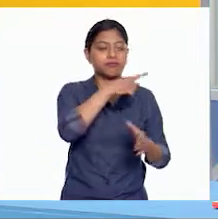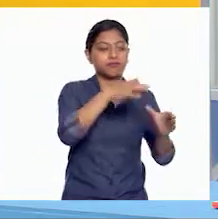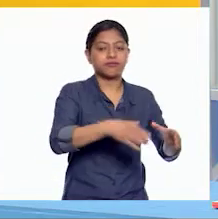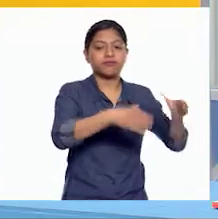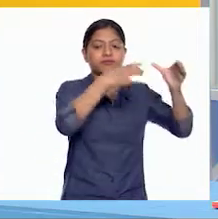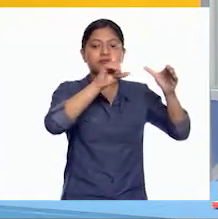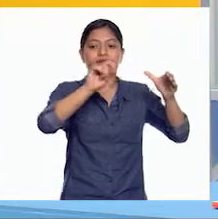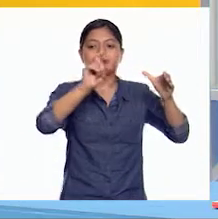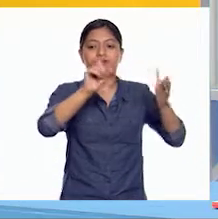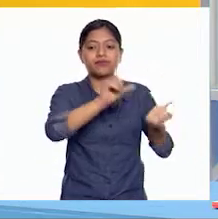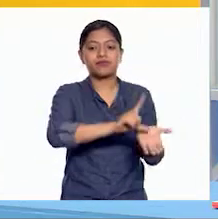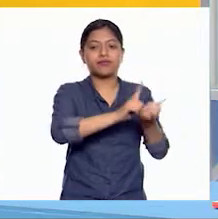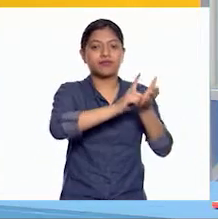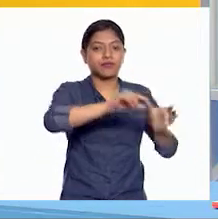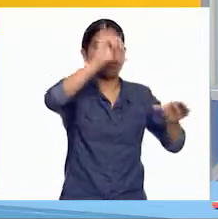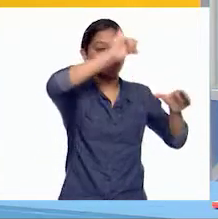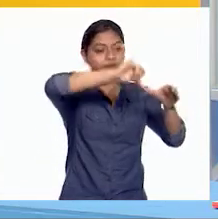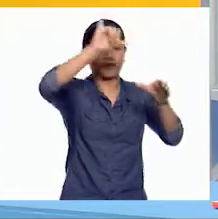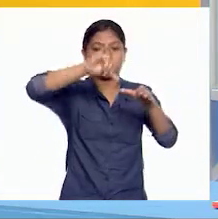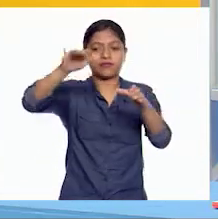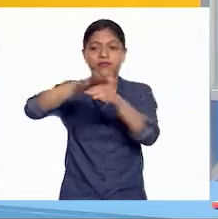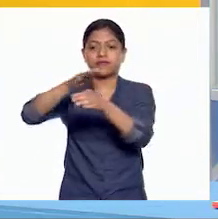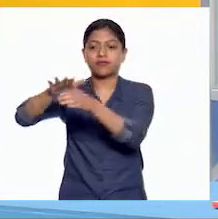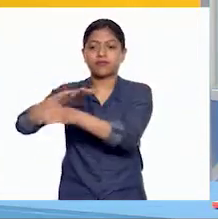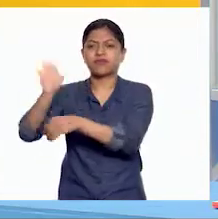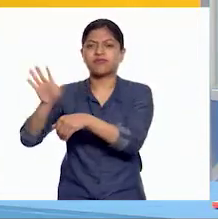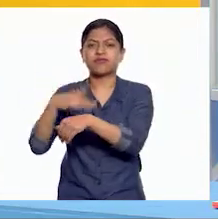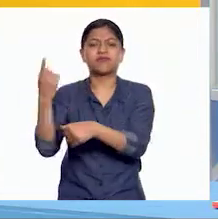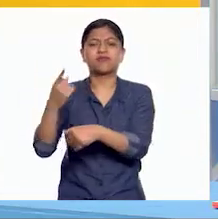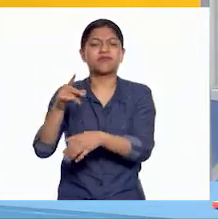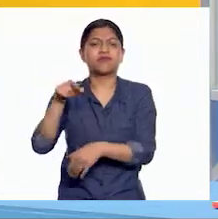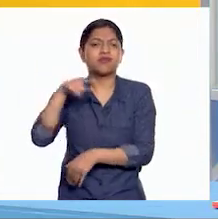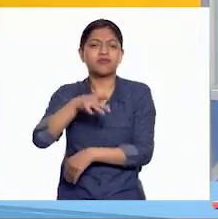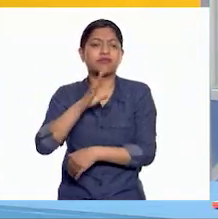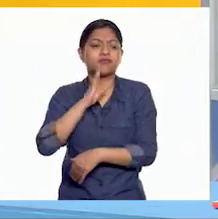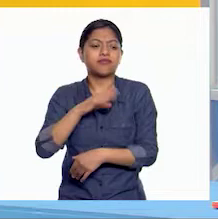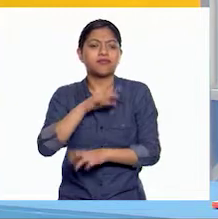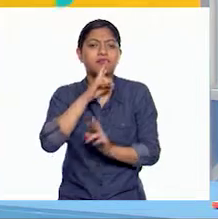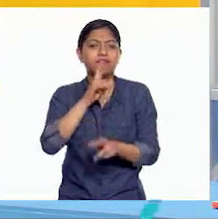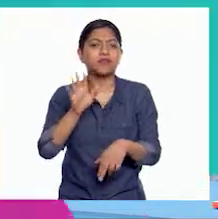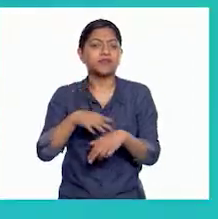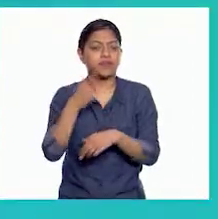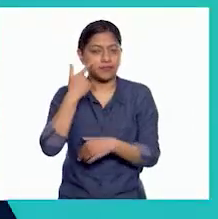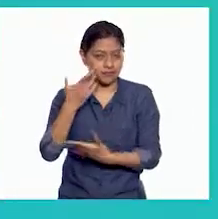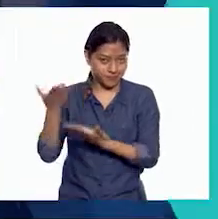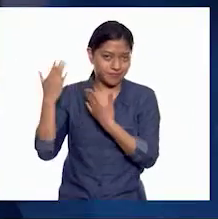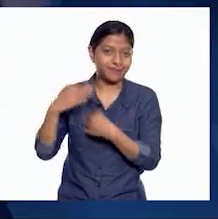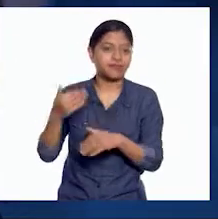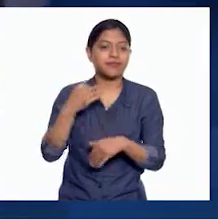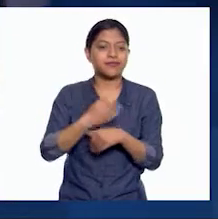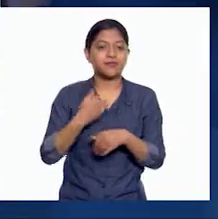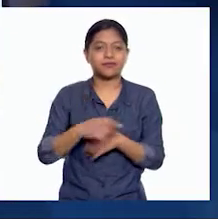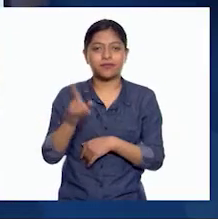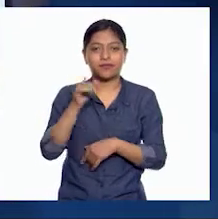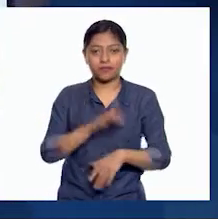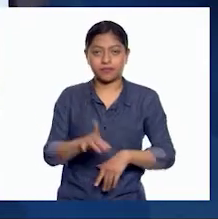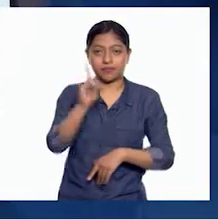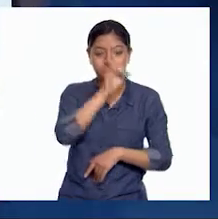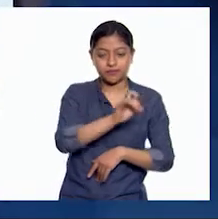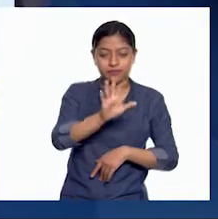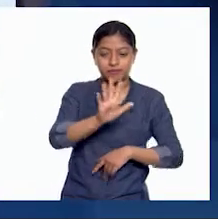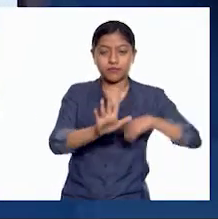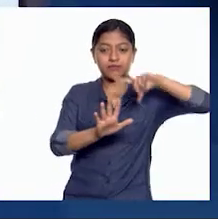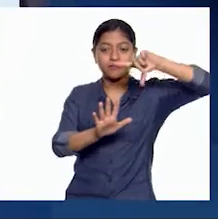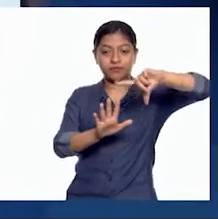litros. Lo podemos comprobar haciendo las operaciones correspondientes. Fíjate bien, 150 entre